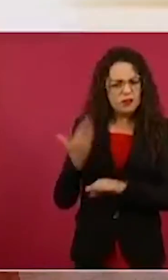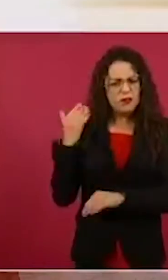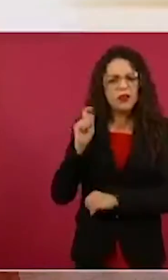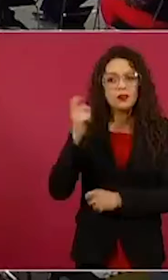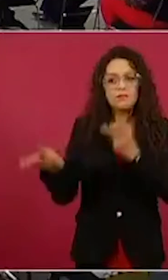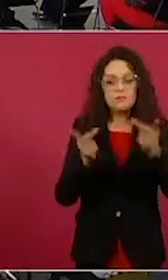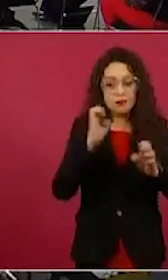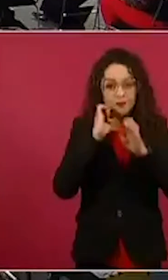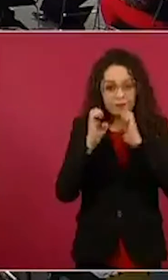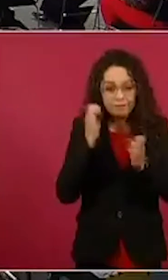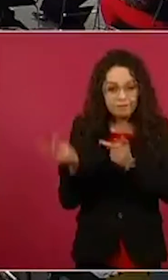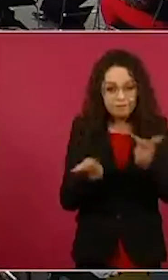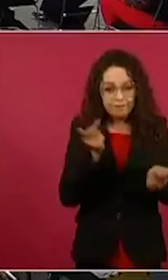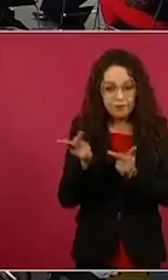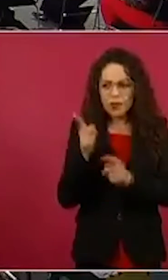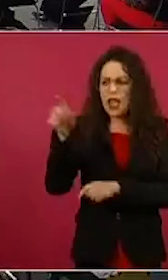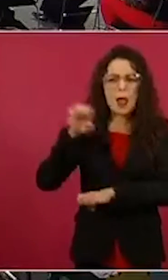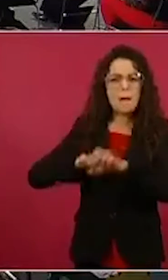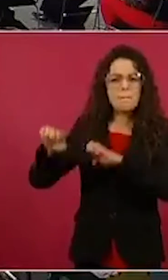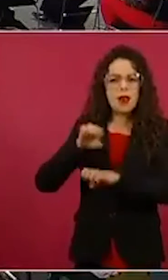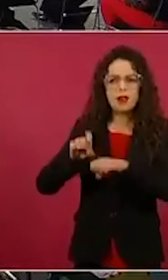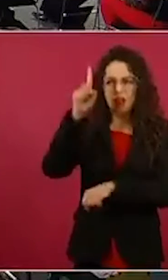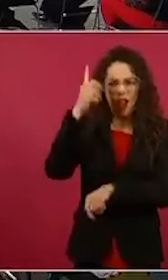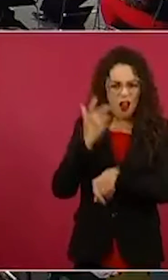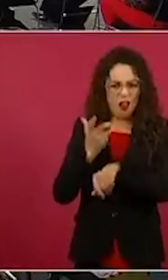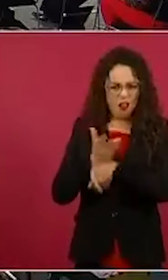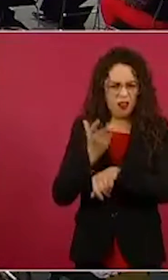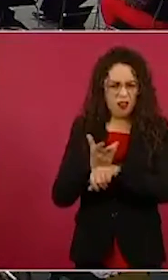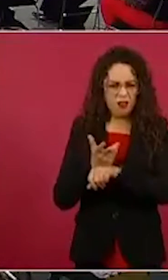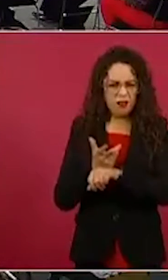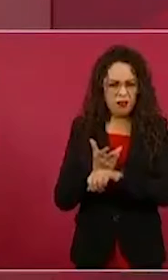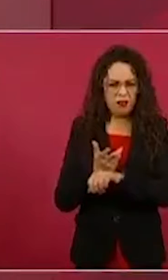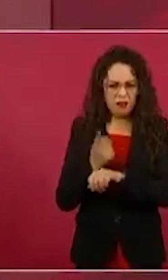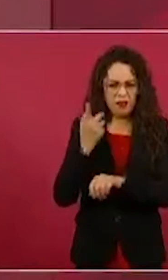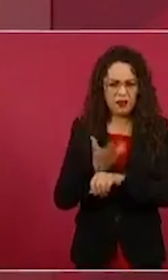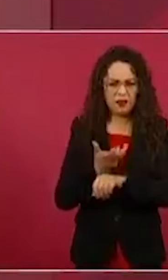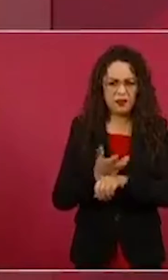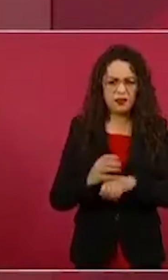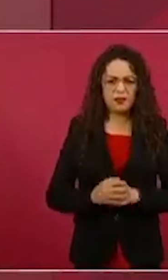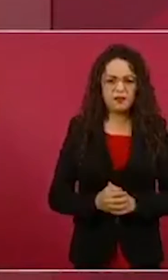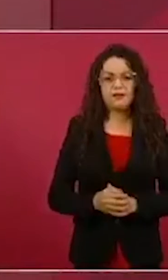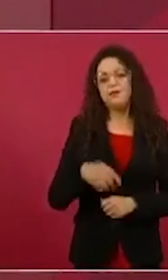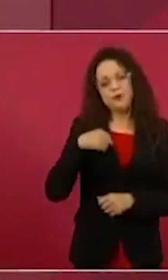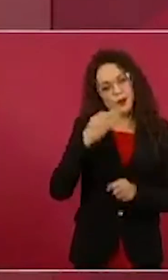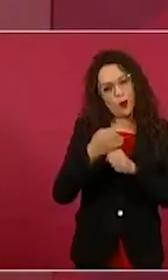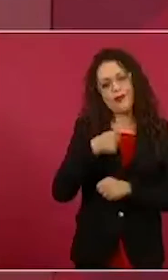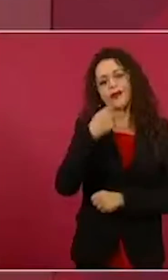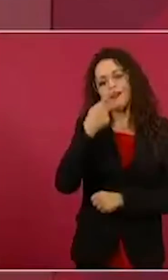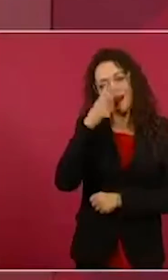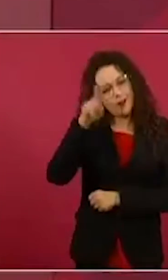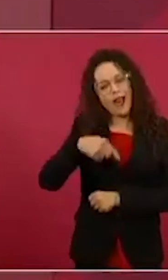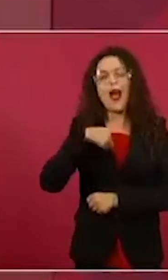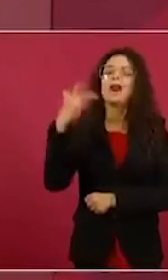Este martes, el presidente Andrés Manuel López Obrador puso fin a la etapa de emergencia provocada por el COVID-19, decisión que ha